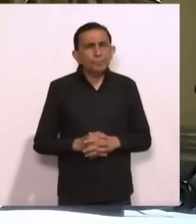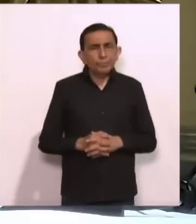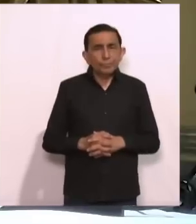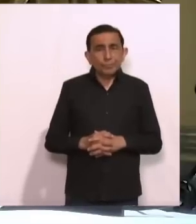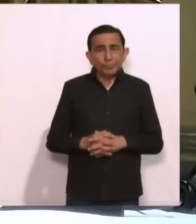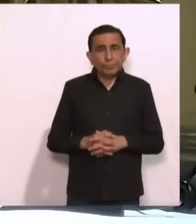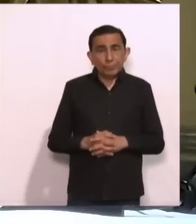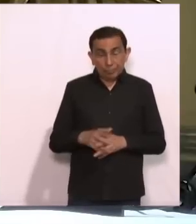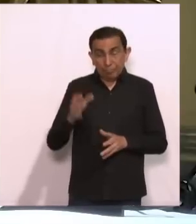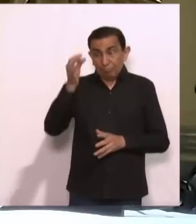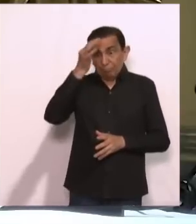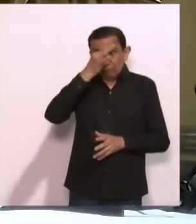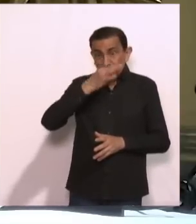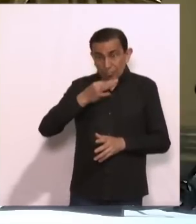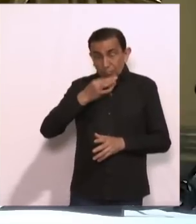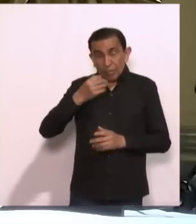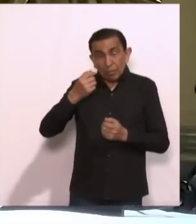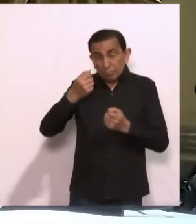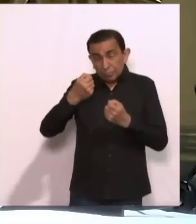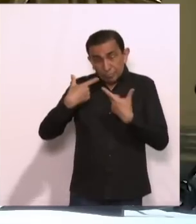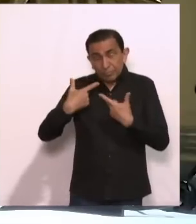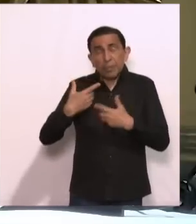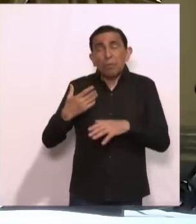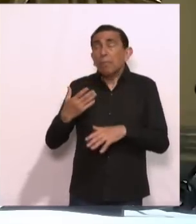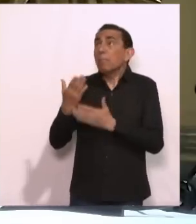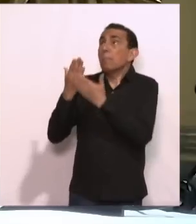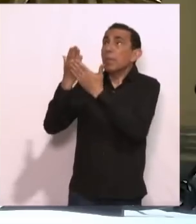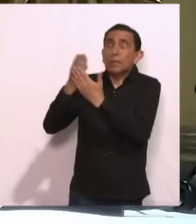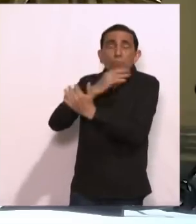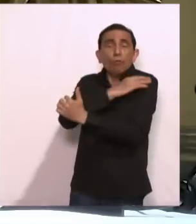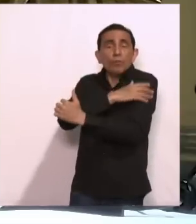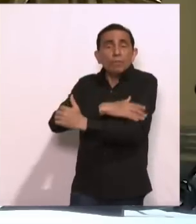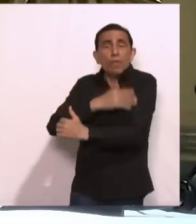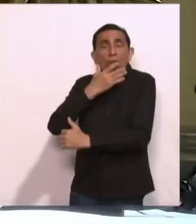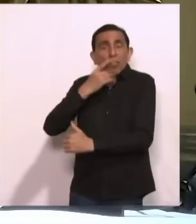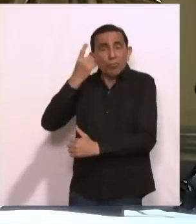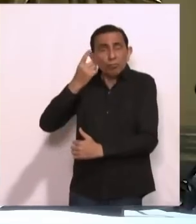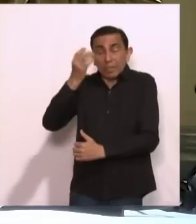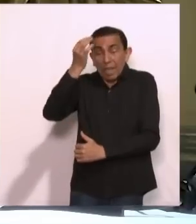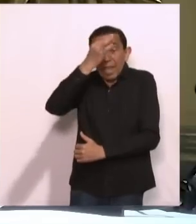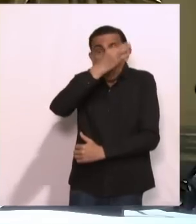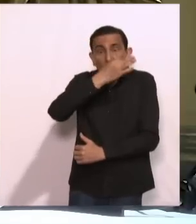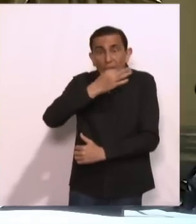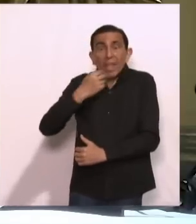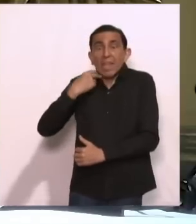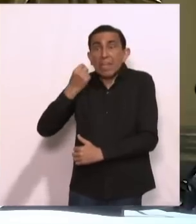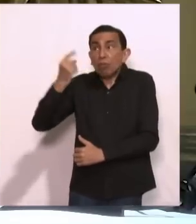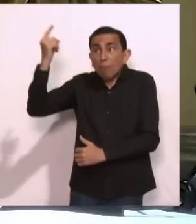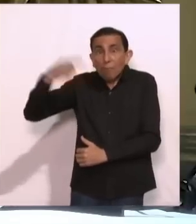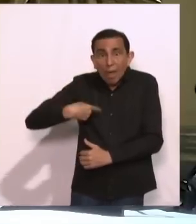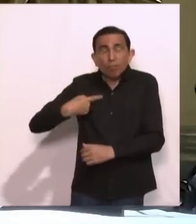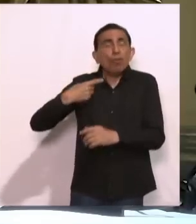Después de haber recibido los dones pascuales, te pedimos humildemente, Señor, que la Eucaristía que tu Hijo nos